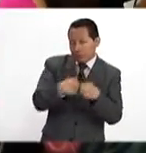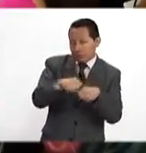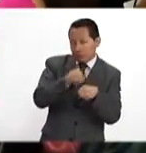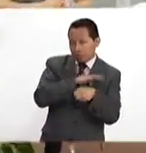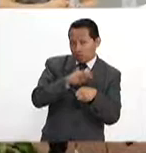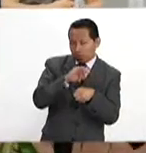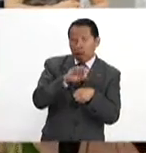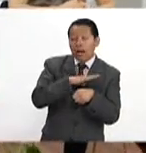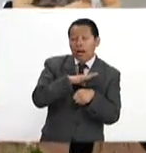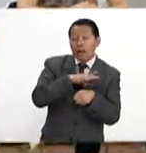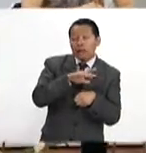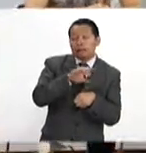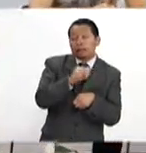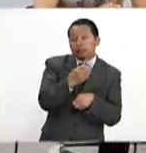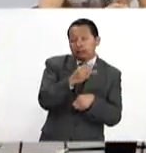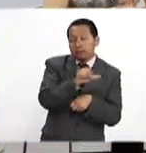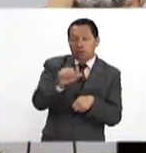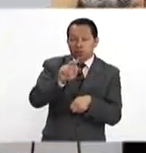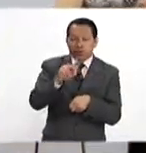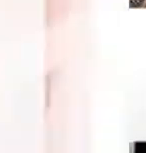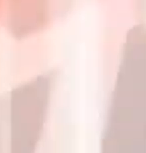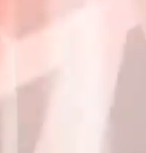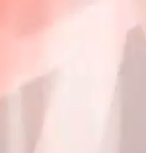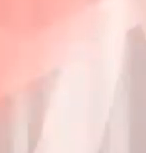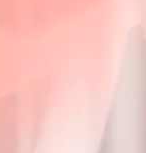76 a 83%.